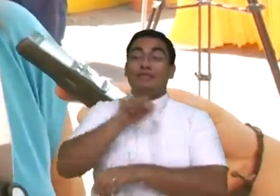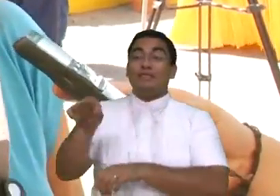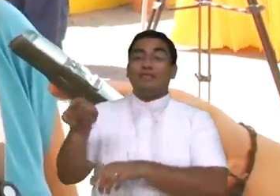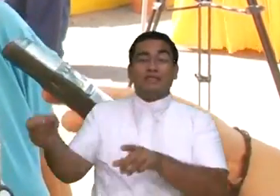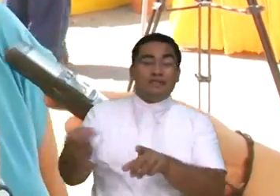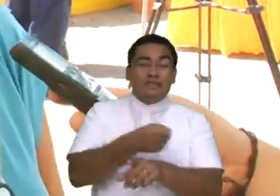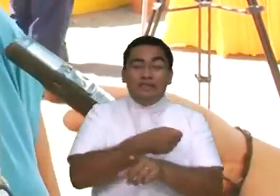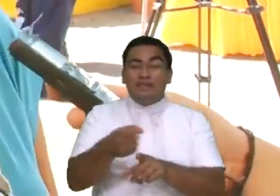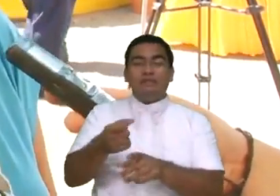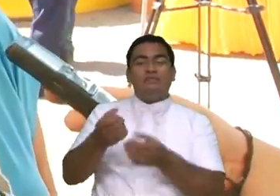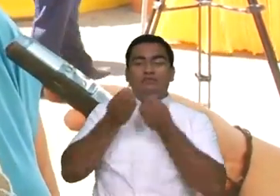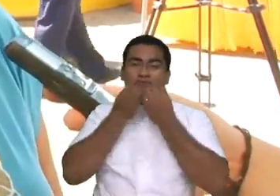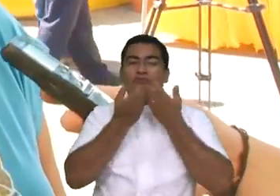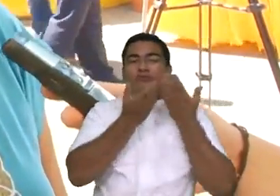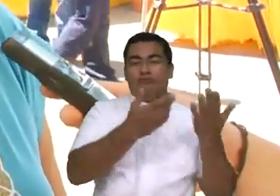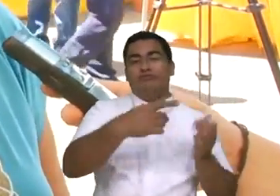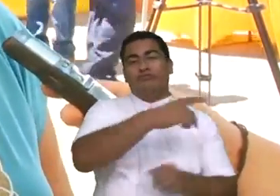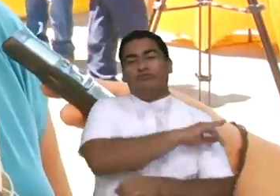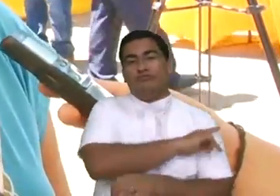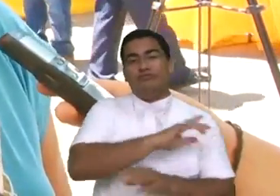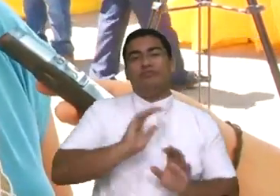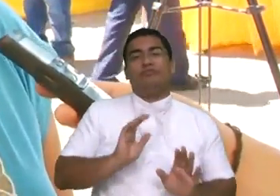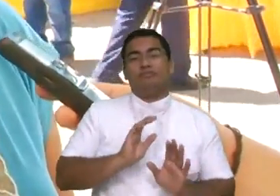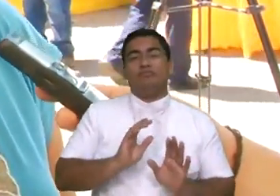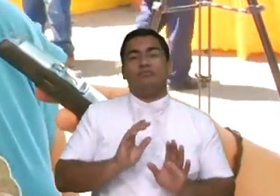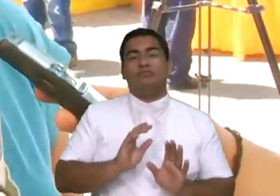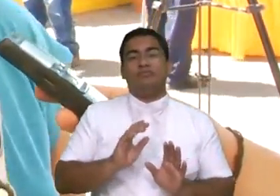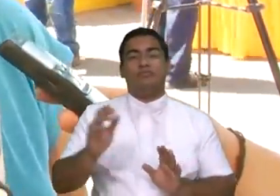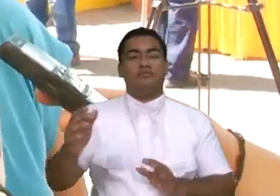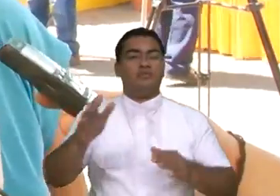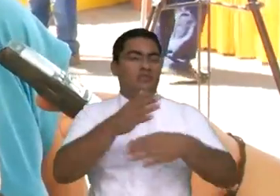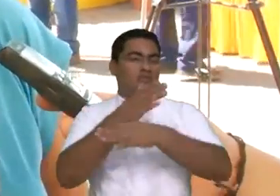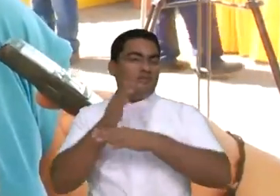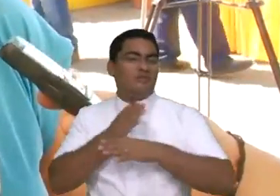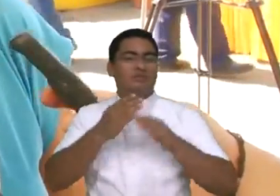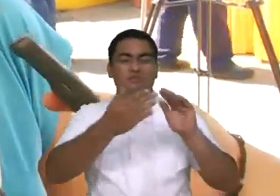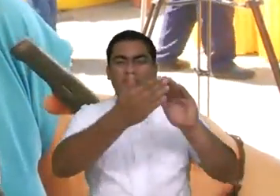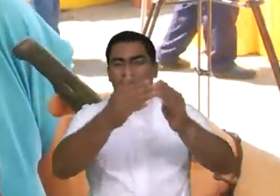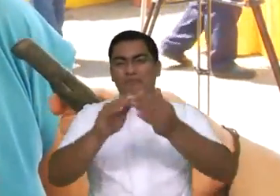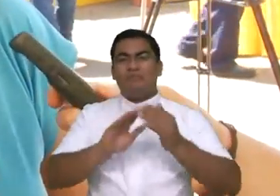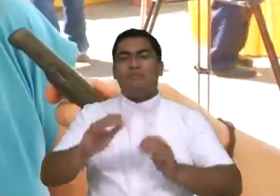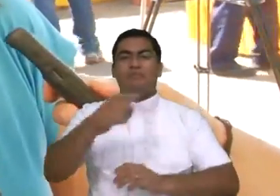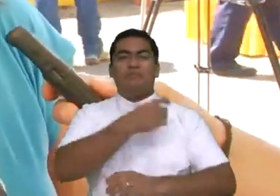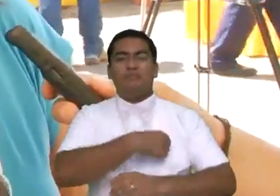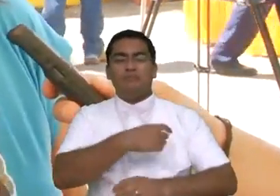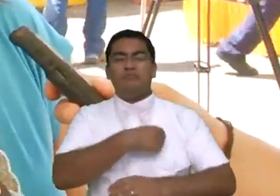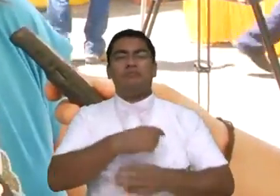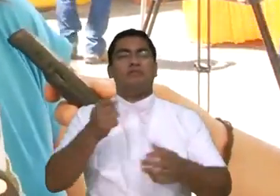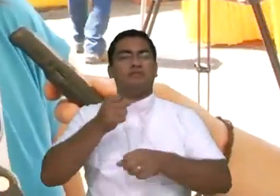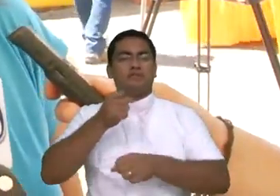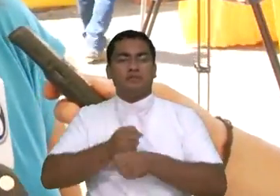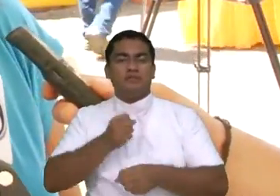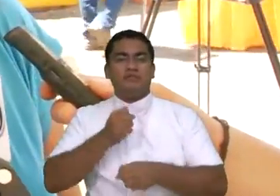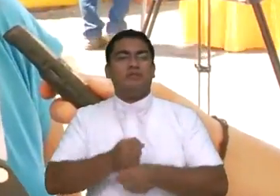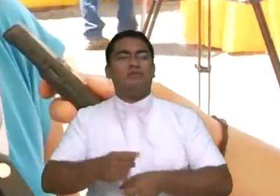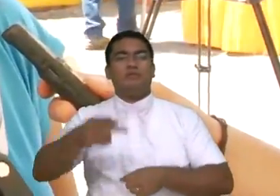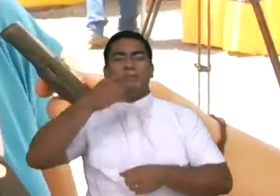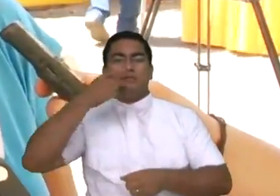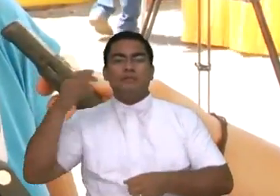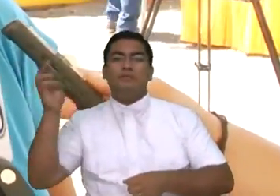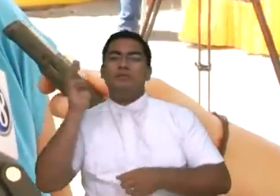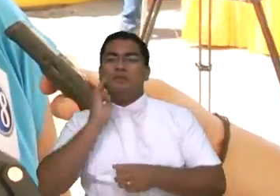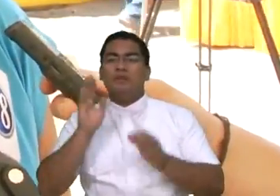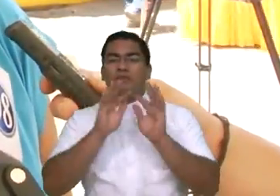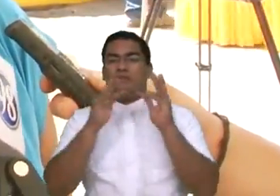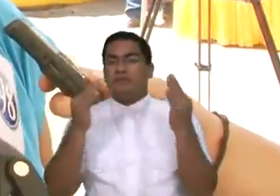la población, porque también nosotros les transmitimos desde los barrios, desde la escuela, ¿verdad? Nosotros ahí trabajamos con los padres de familia y se